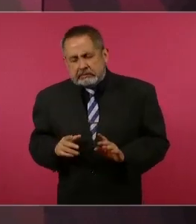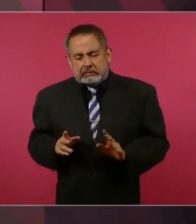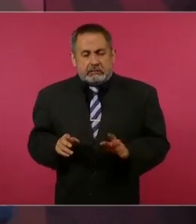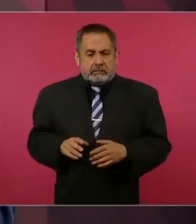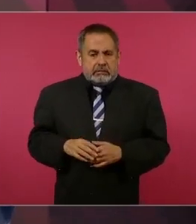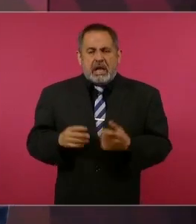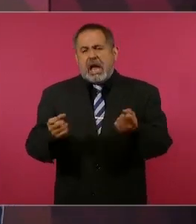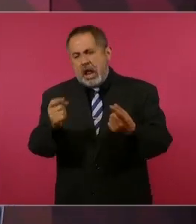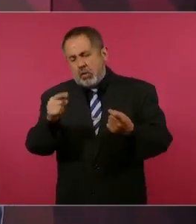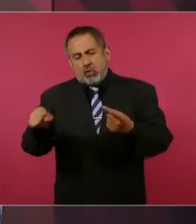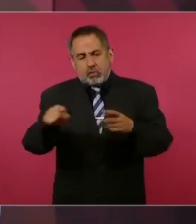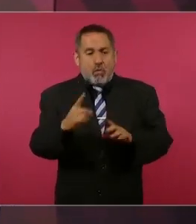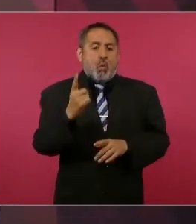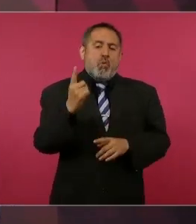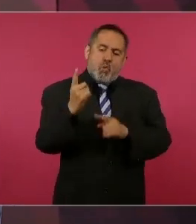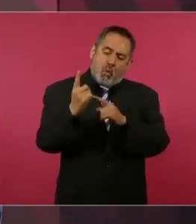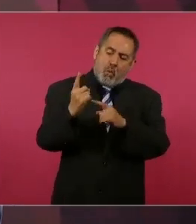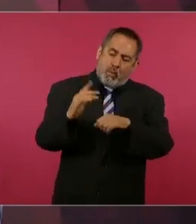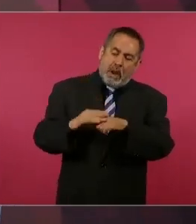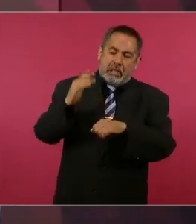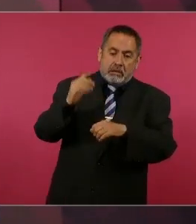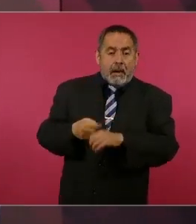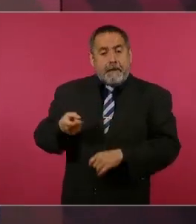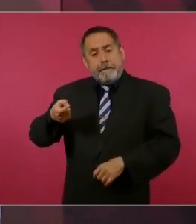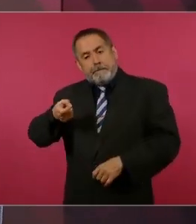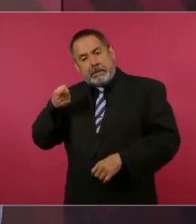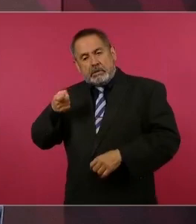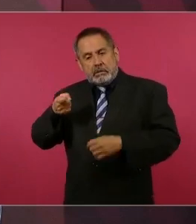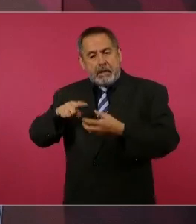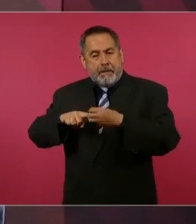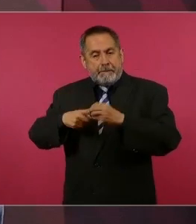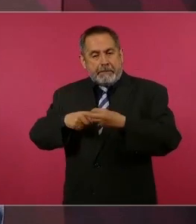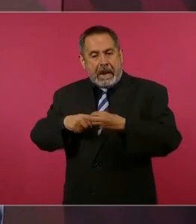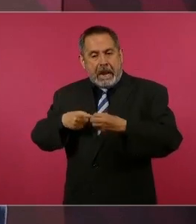Hay varios, pero digo uno de bala,